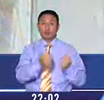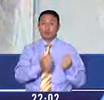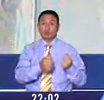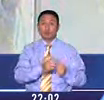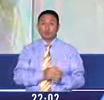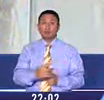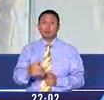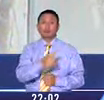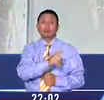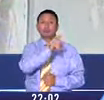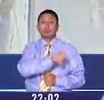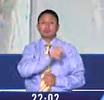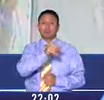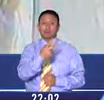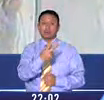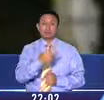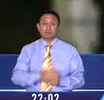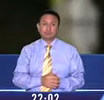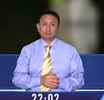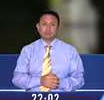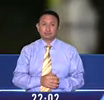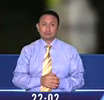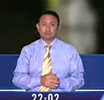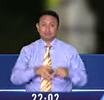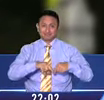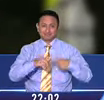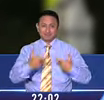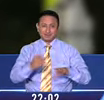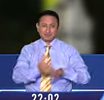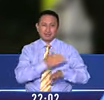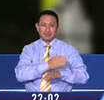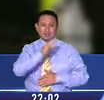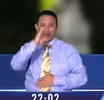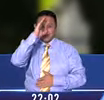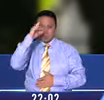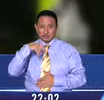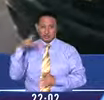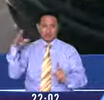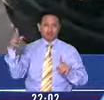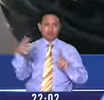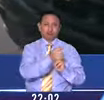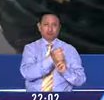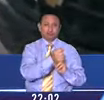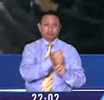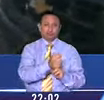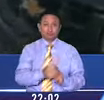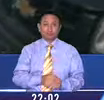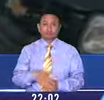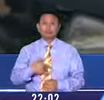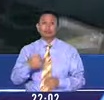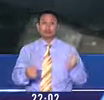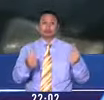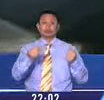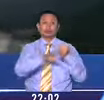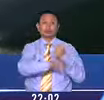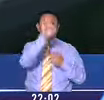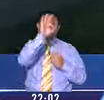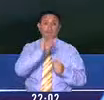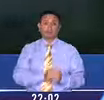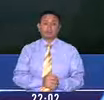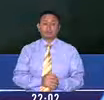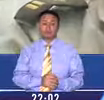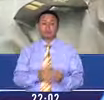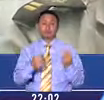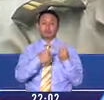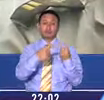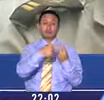efectuaron aquellos zampones. Pero no contaban que la Policía Nacional los iba a capturar. Dieron con el vehículo involucrado y los